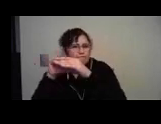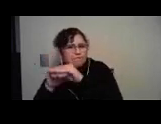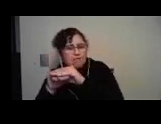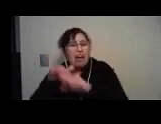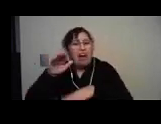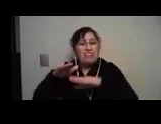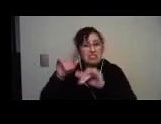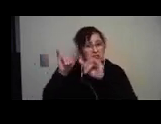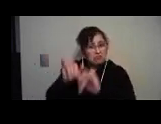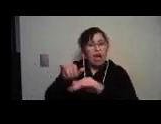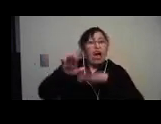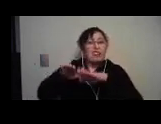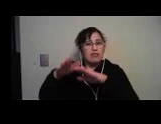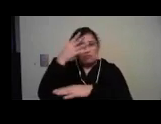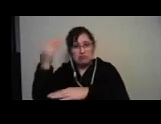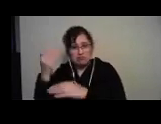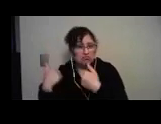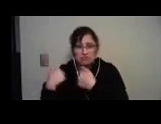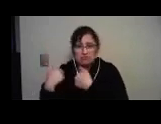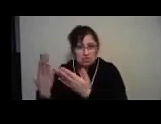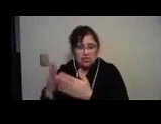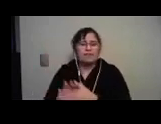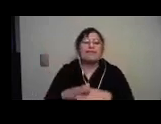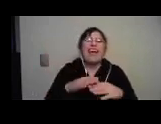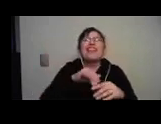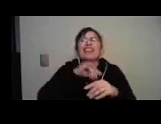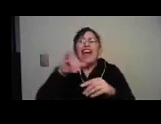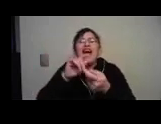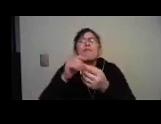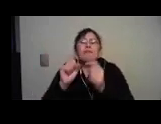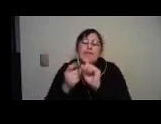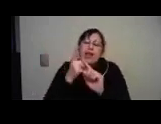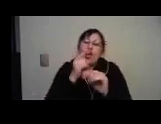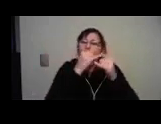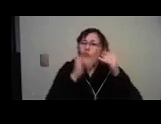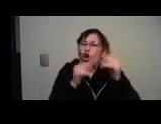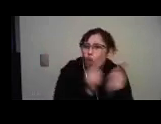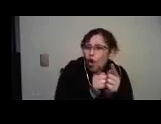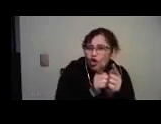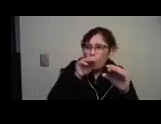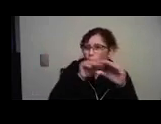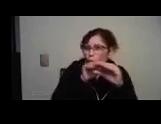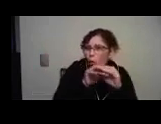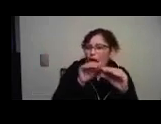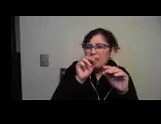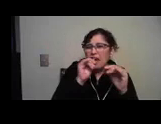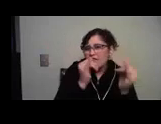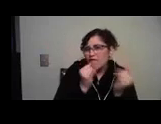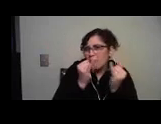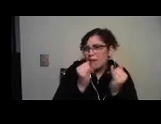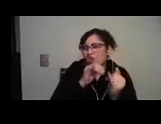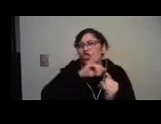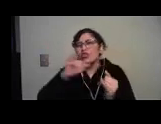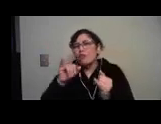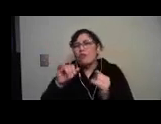la memoria a largo plazo, ¿ya? Y aquí hay cosas que son importantes, ¿ya? La memoria a corto plazo